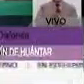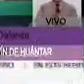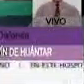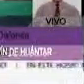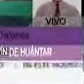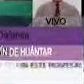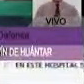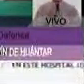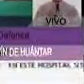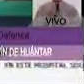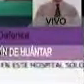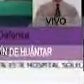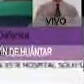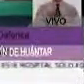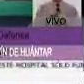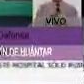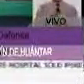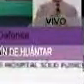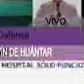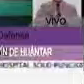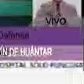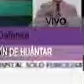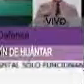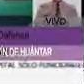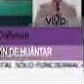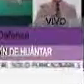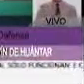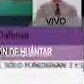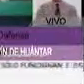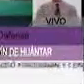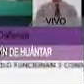utilizar porque no hubo el tiempo necesario.